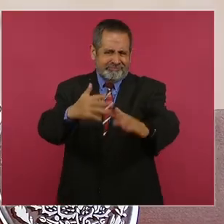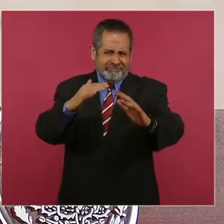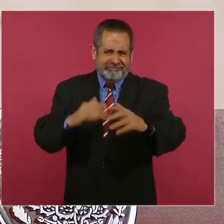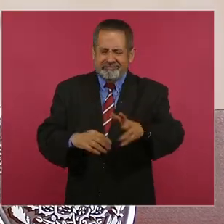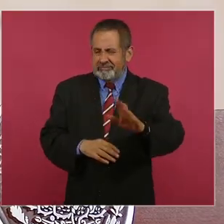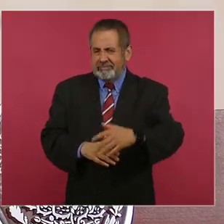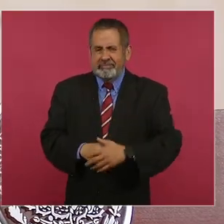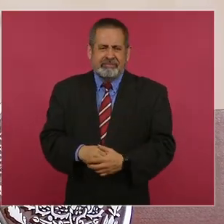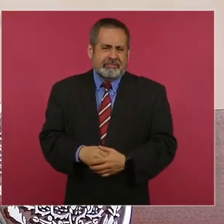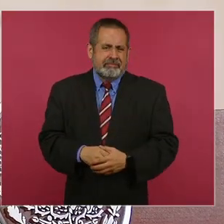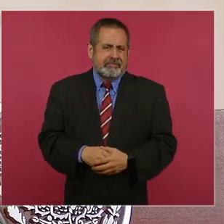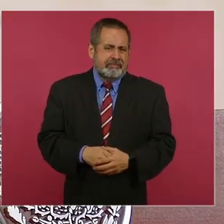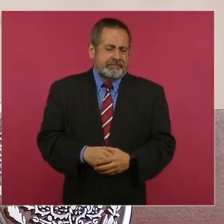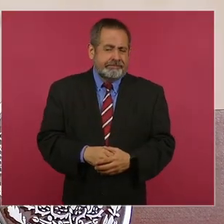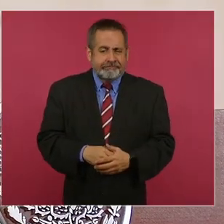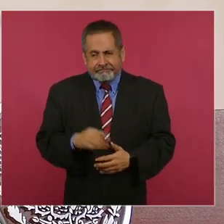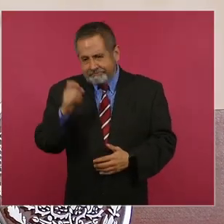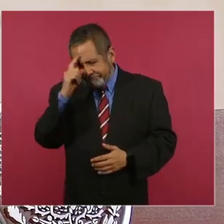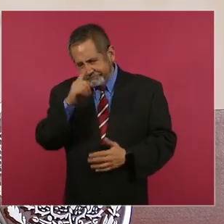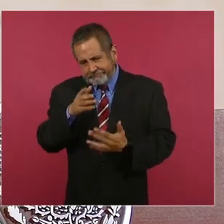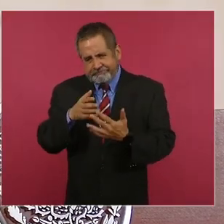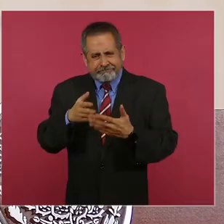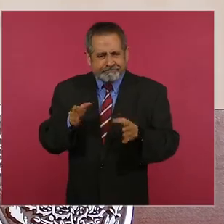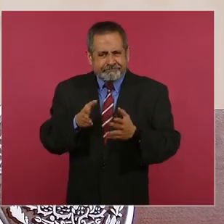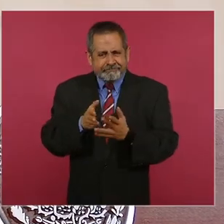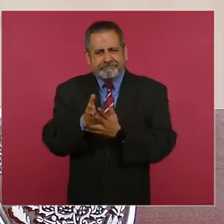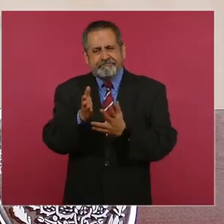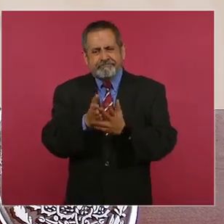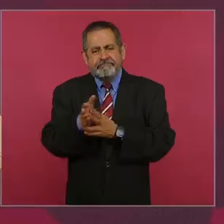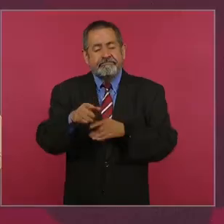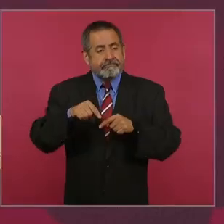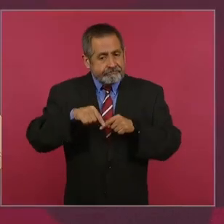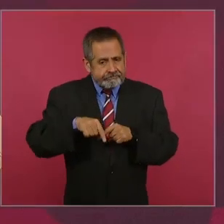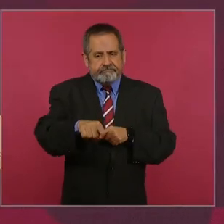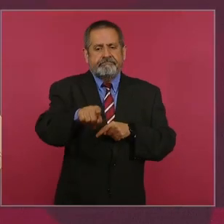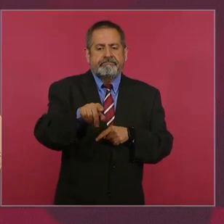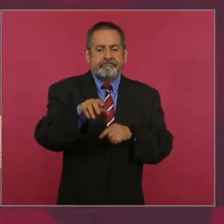para poder atravesar Acapulco